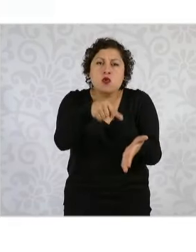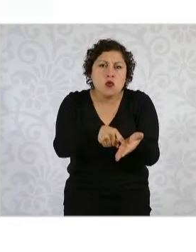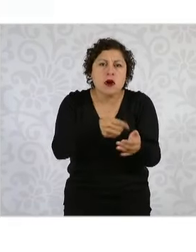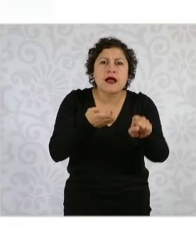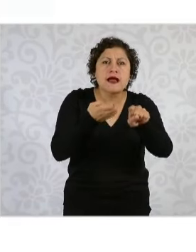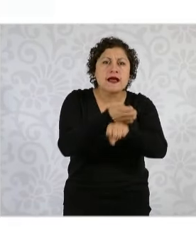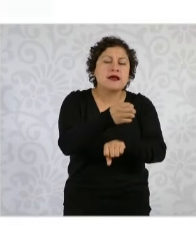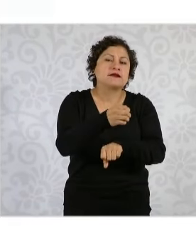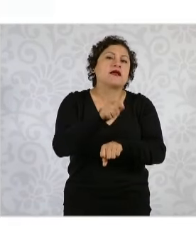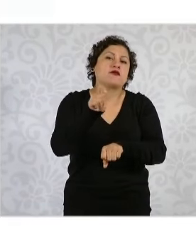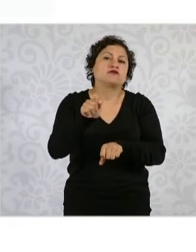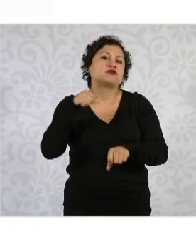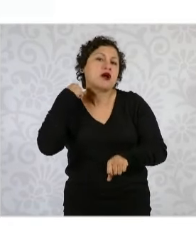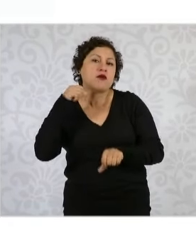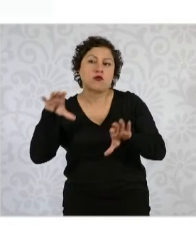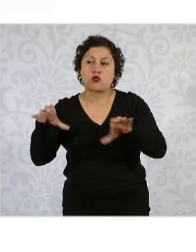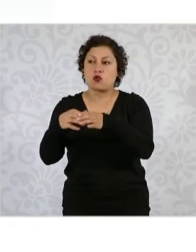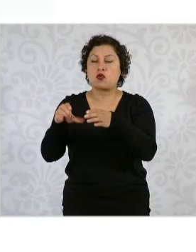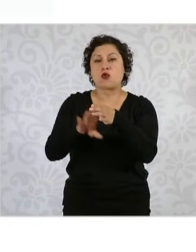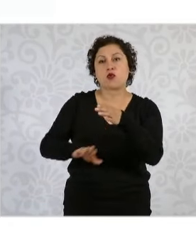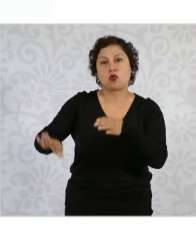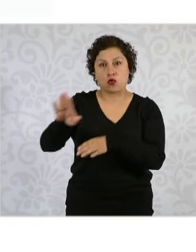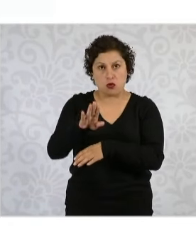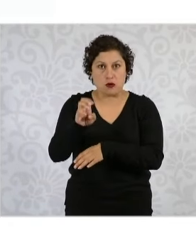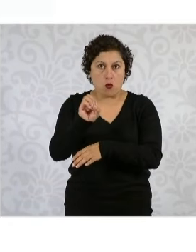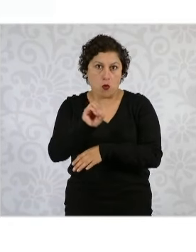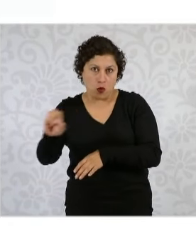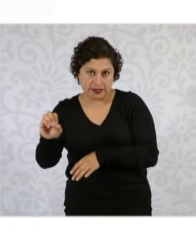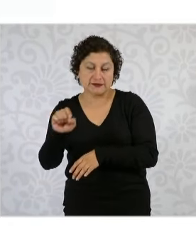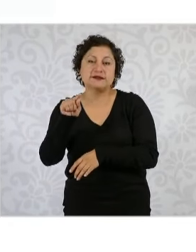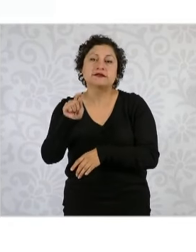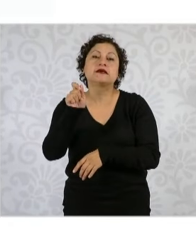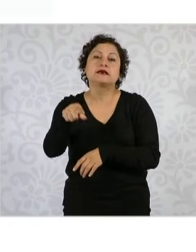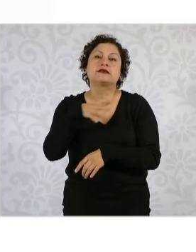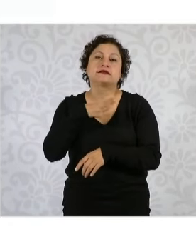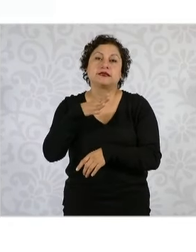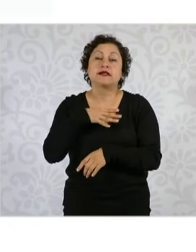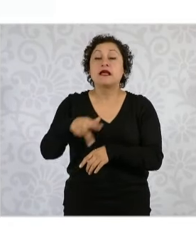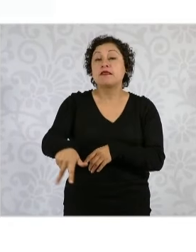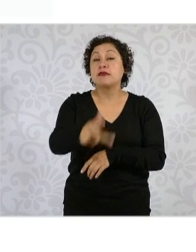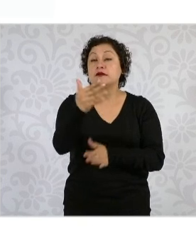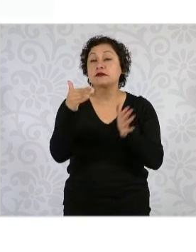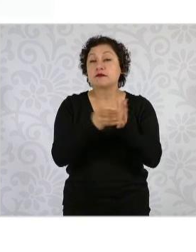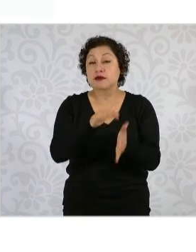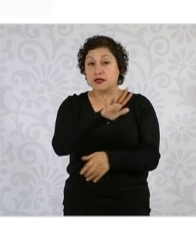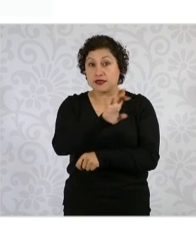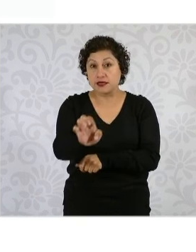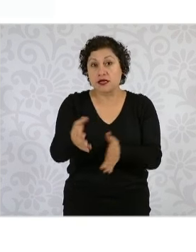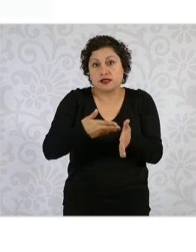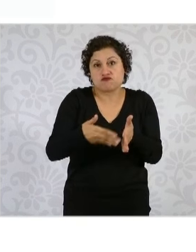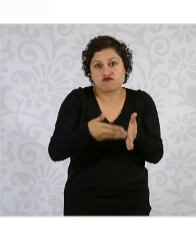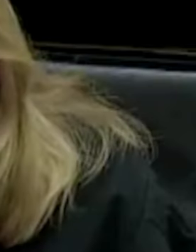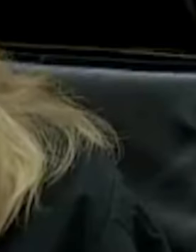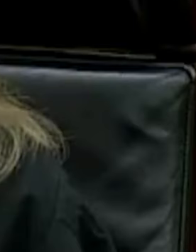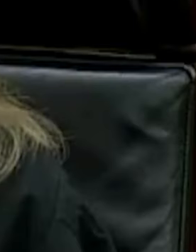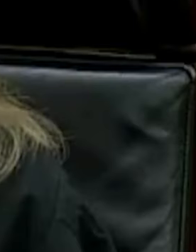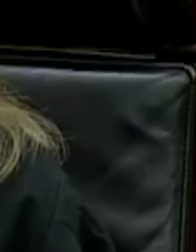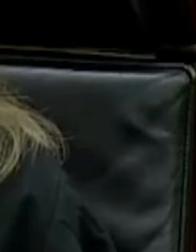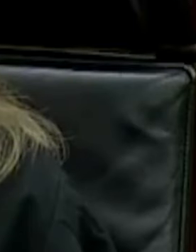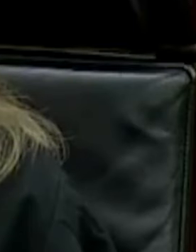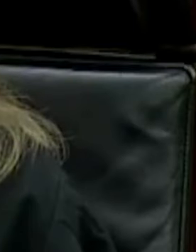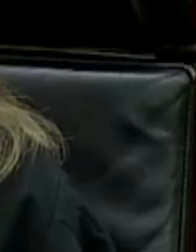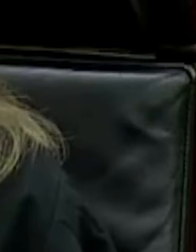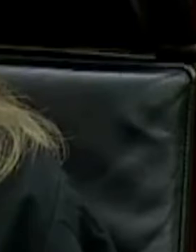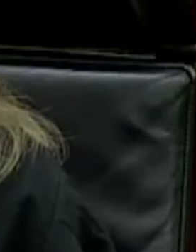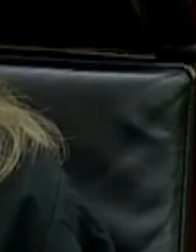H un revés del bloque mayoritario de magistrados y la sala superior legitimó los cambios a los estatutos del Pri y